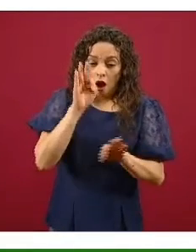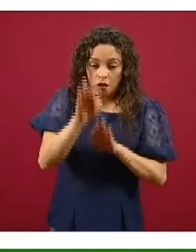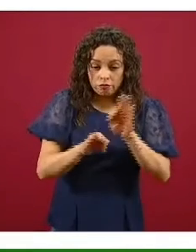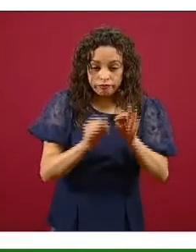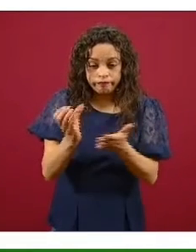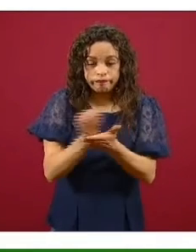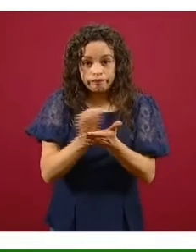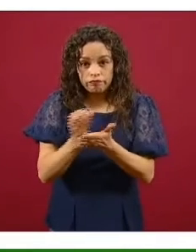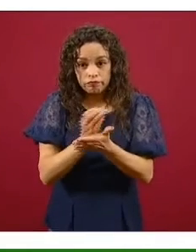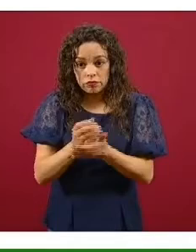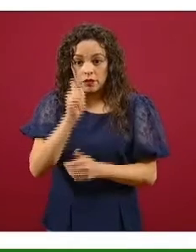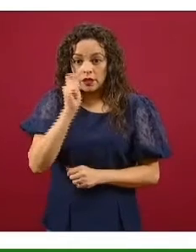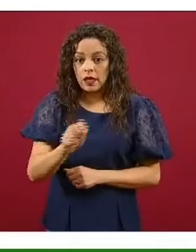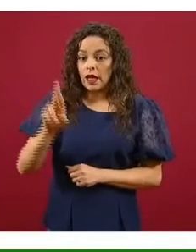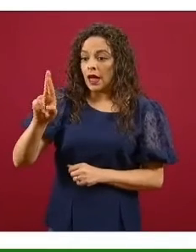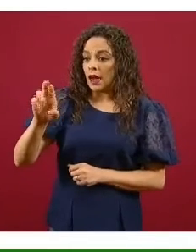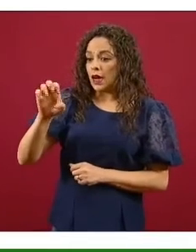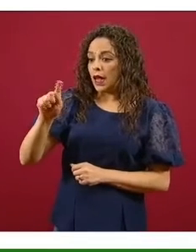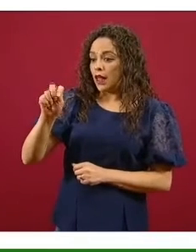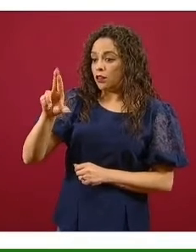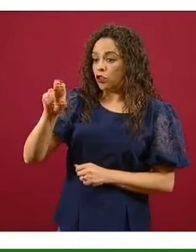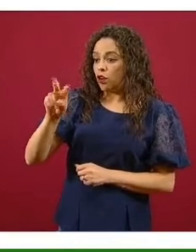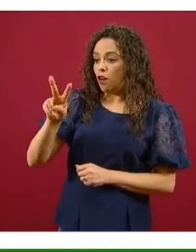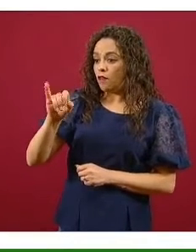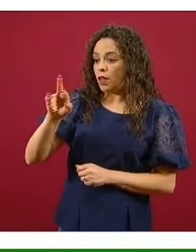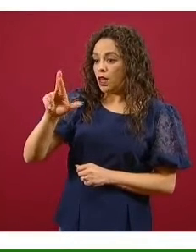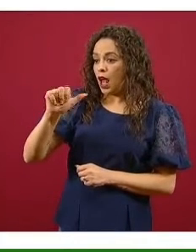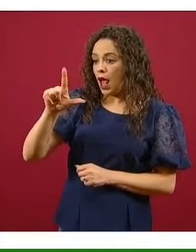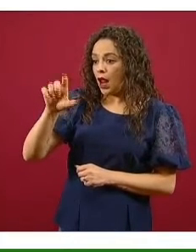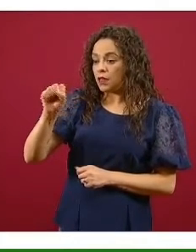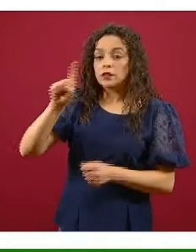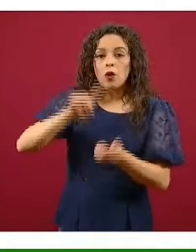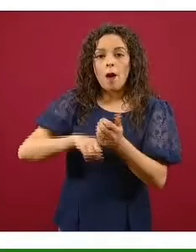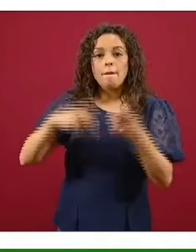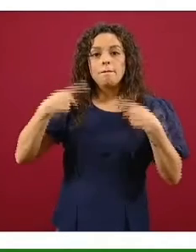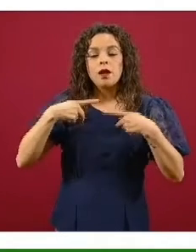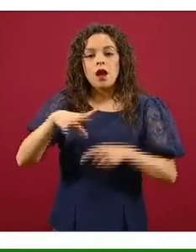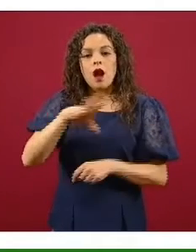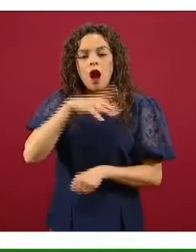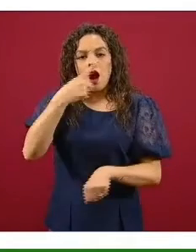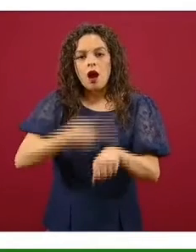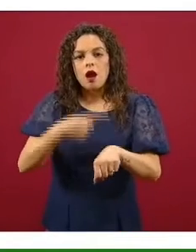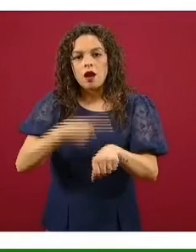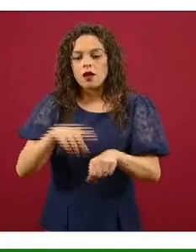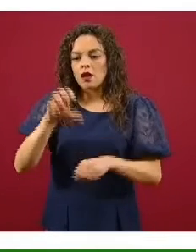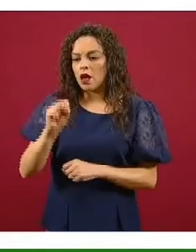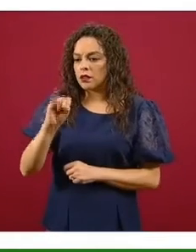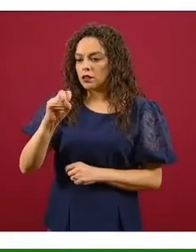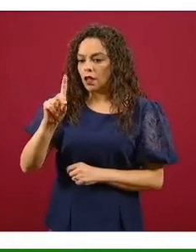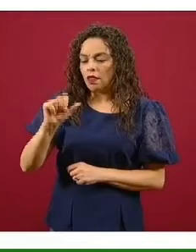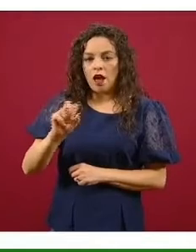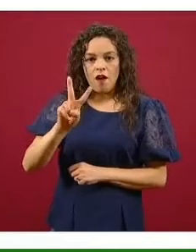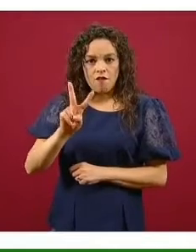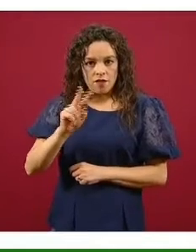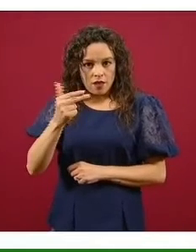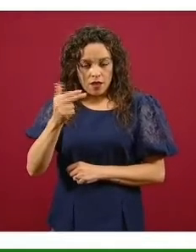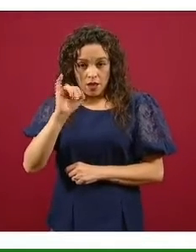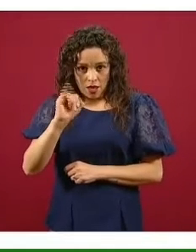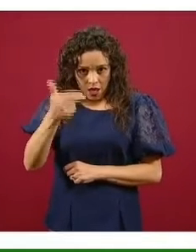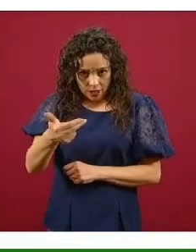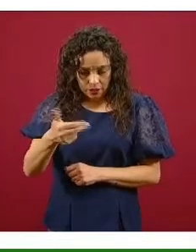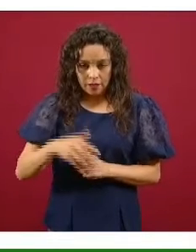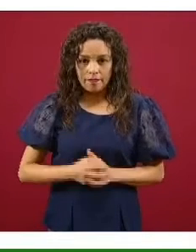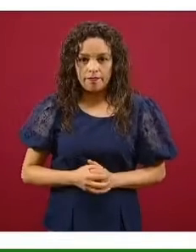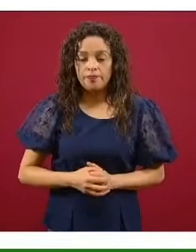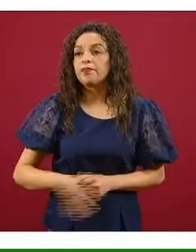tratamientos antirretrovirales para las personas que viven con VIH. Al principio de la pandemia también hubo rumores de que